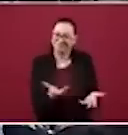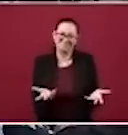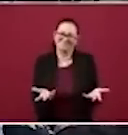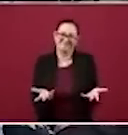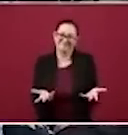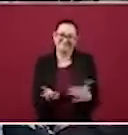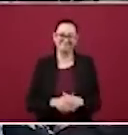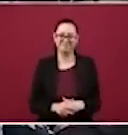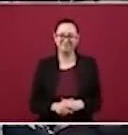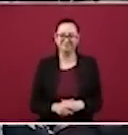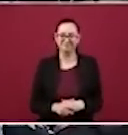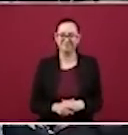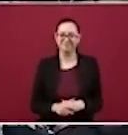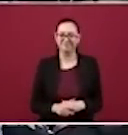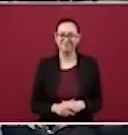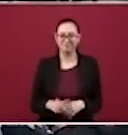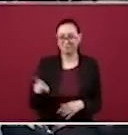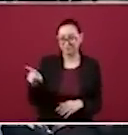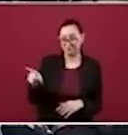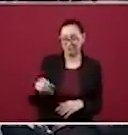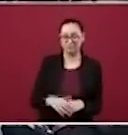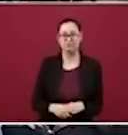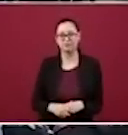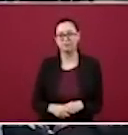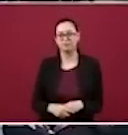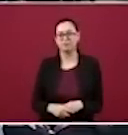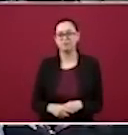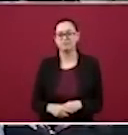Ahora, quedamos de este lado.